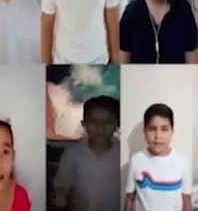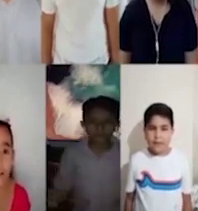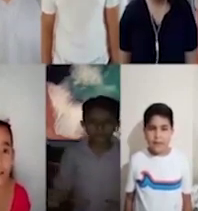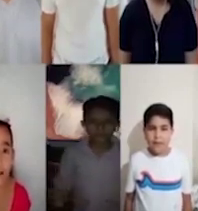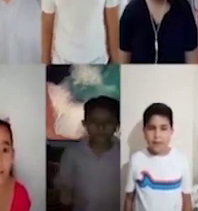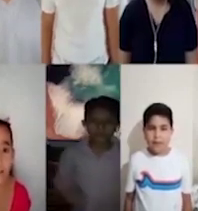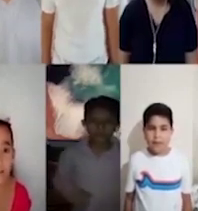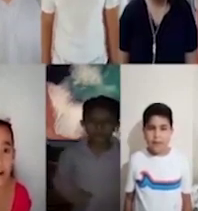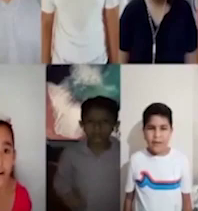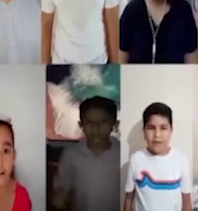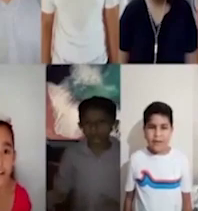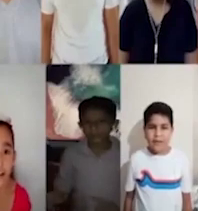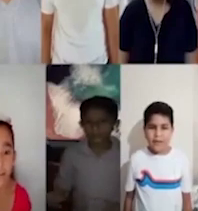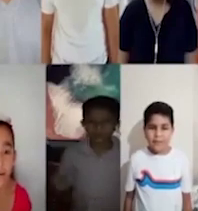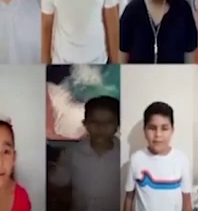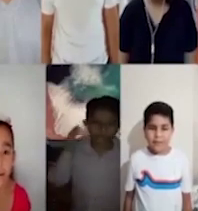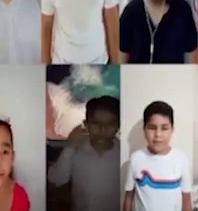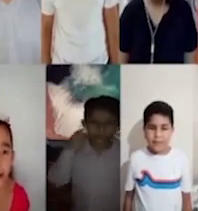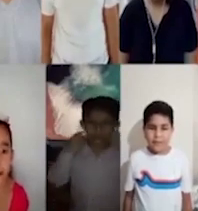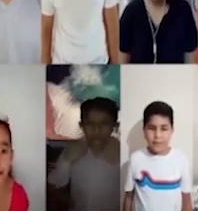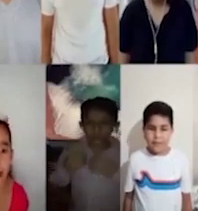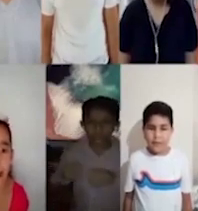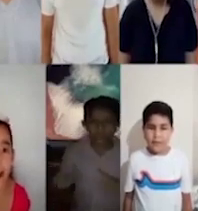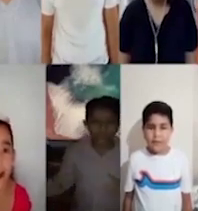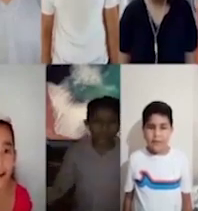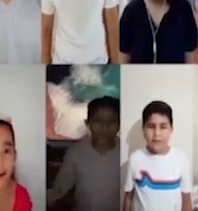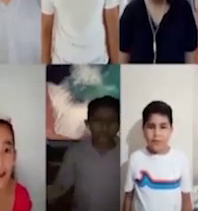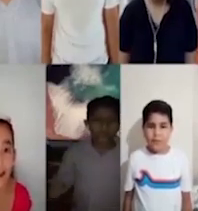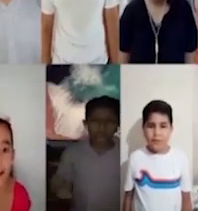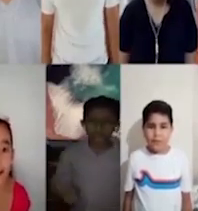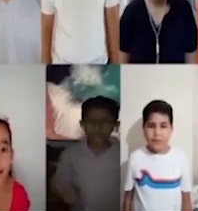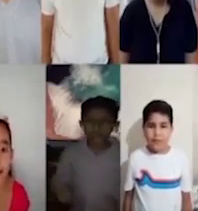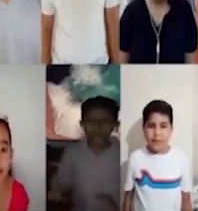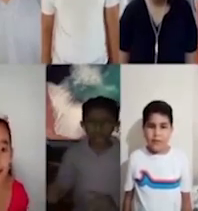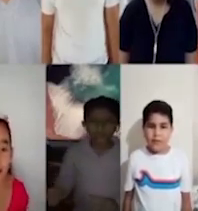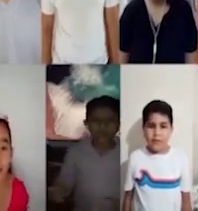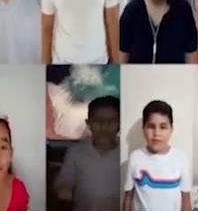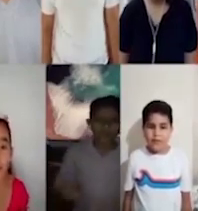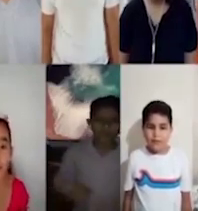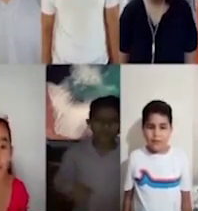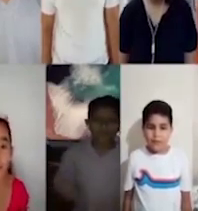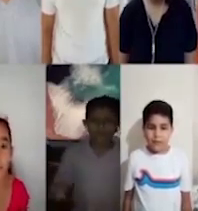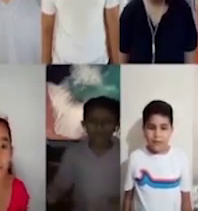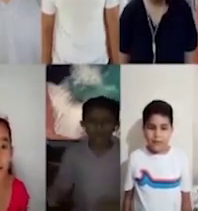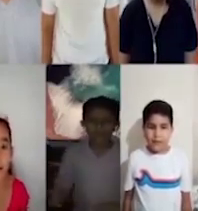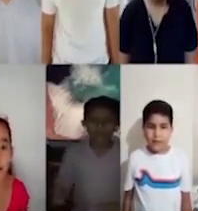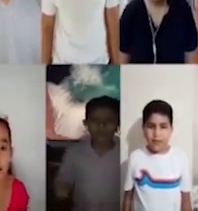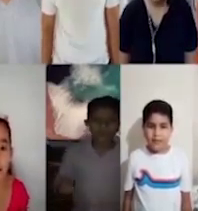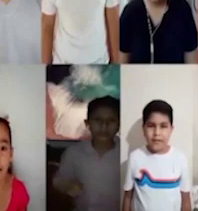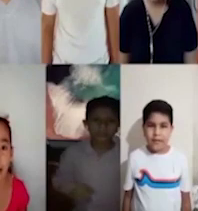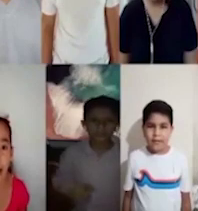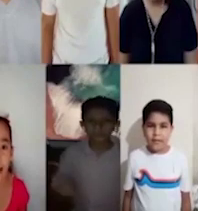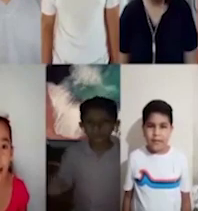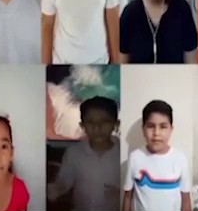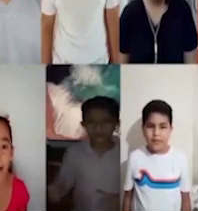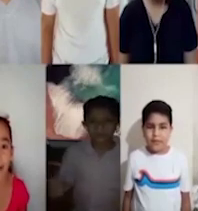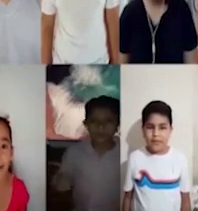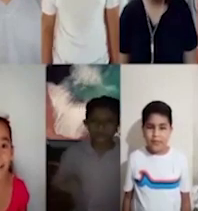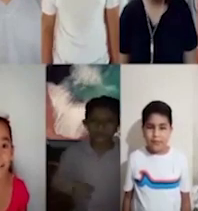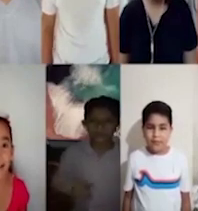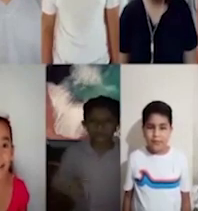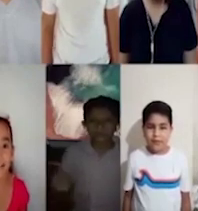blancas olas su carita podía blanquear. La negrita cucurumbe a